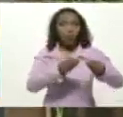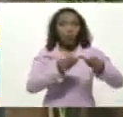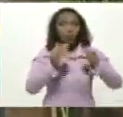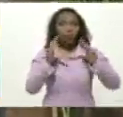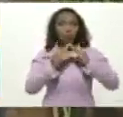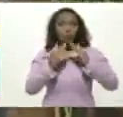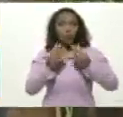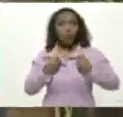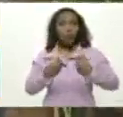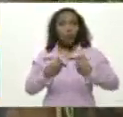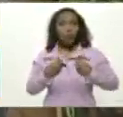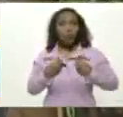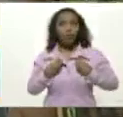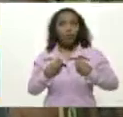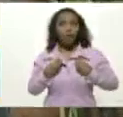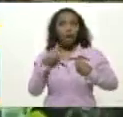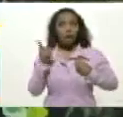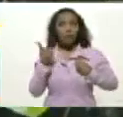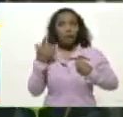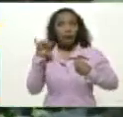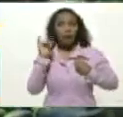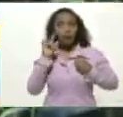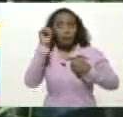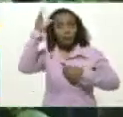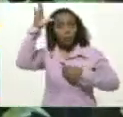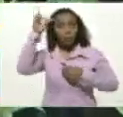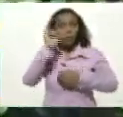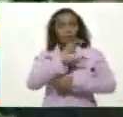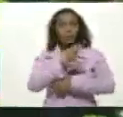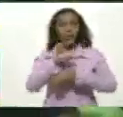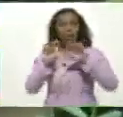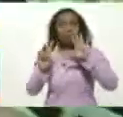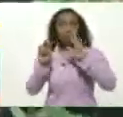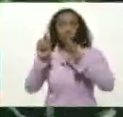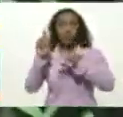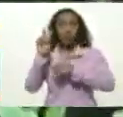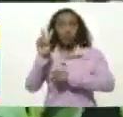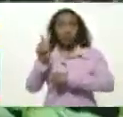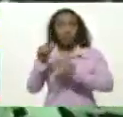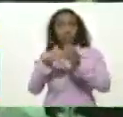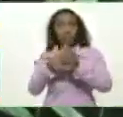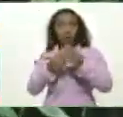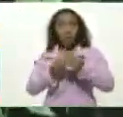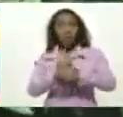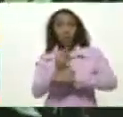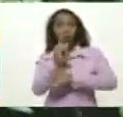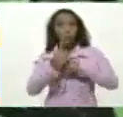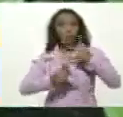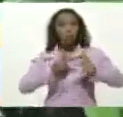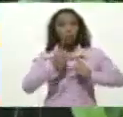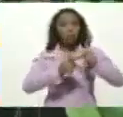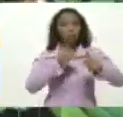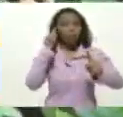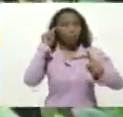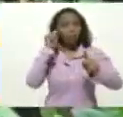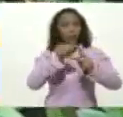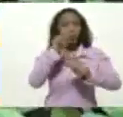para así tener una capacidad instalada de 372.000 plantas a producir. Como meta, para